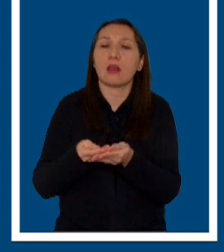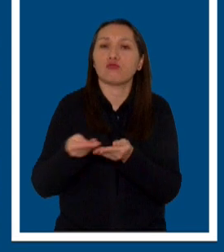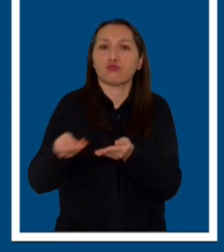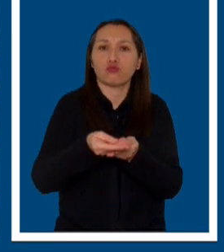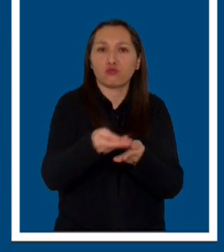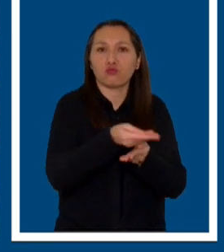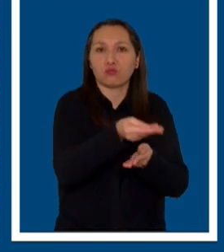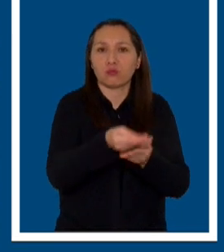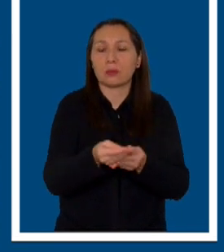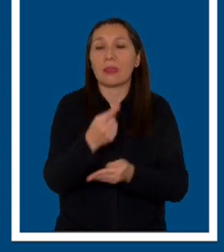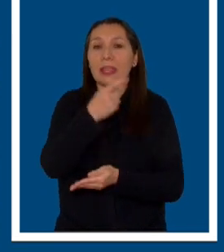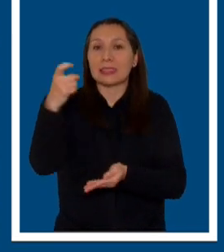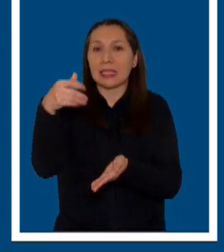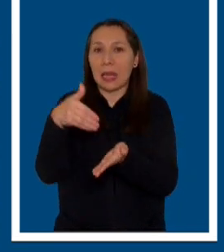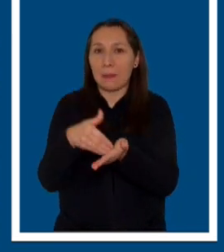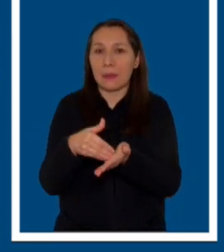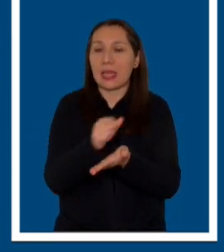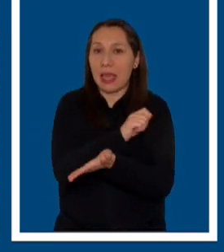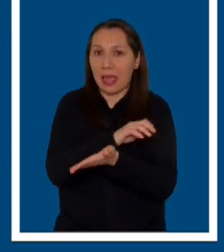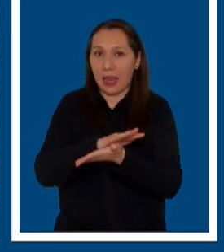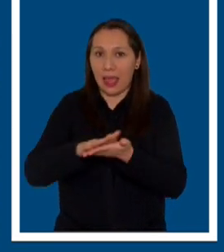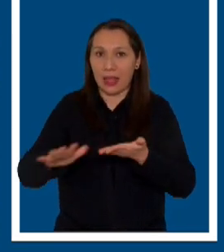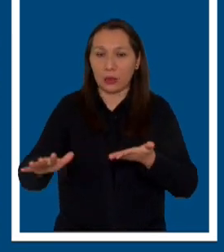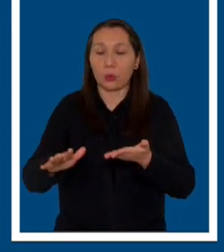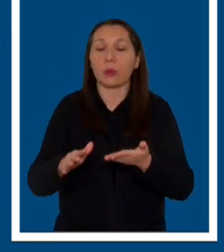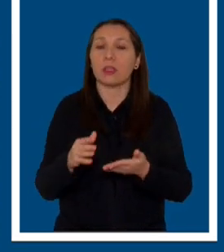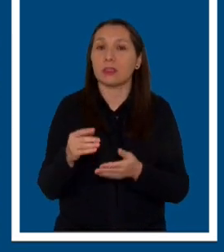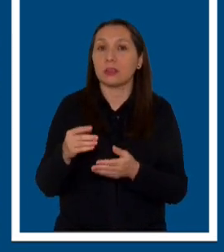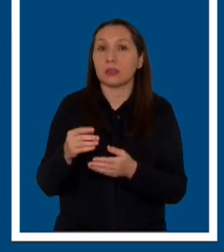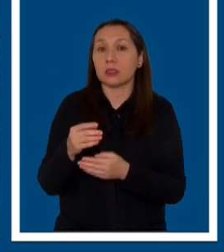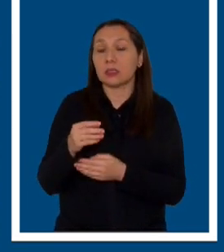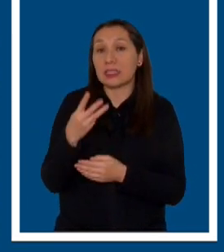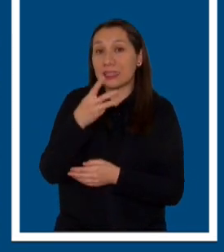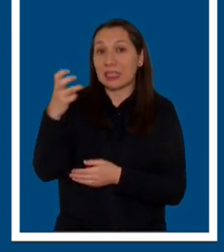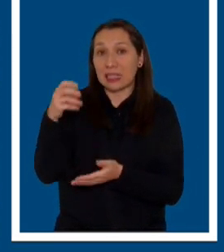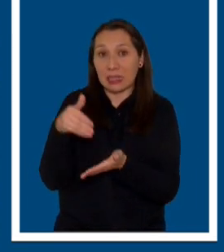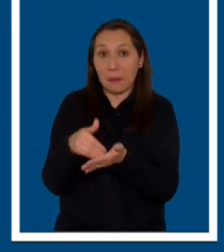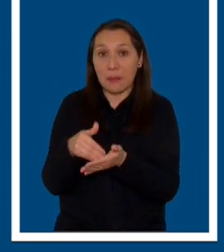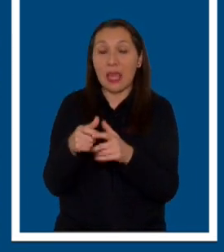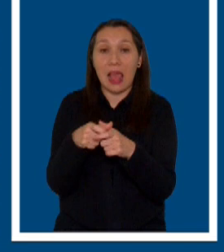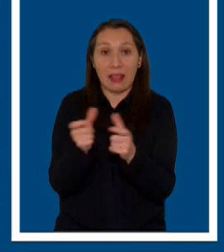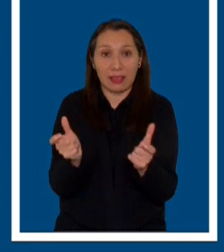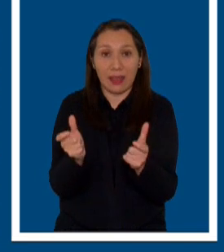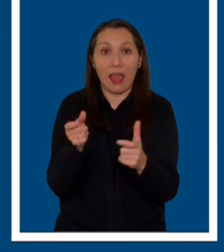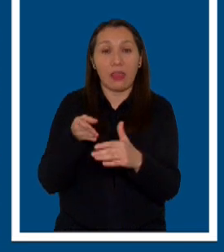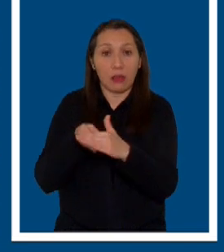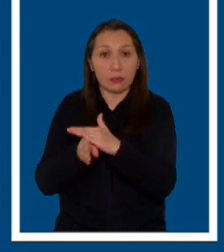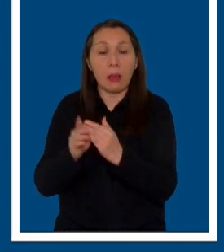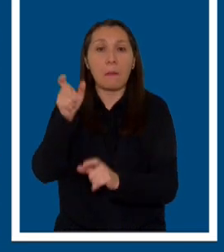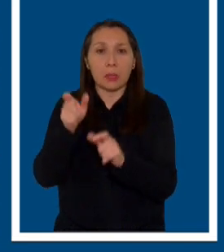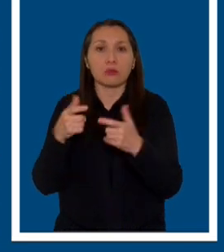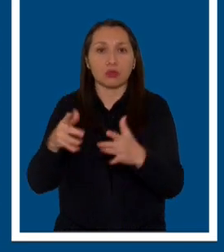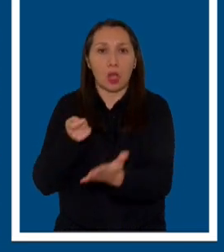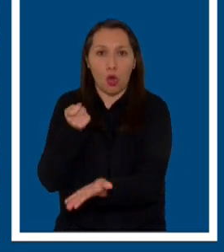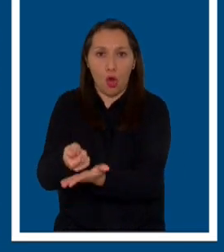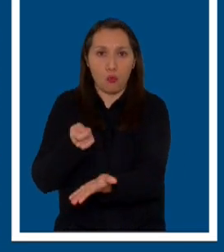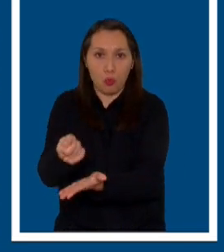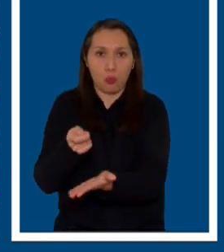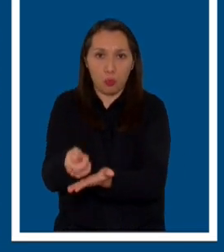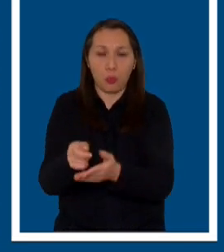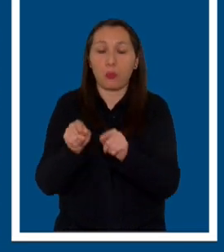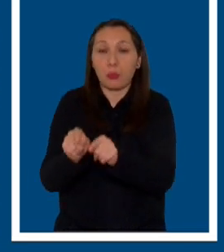ya puesta que son cien mil que son gratuitas y 800.000 gente que la ha adquirido